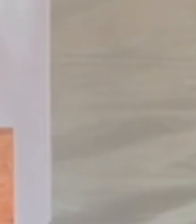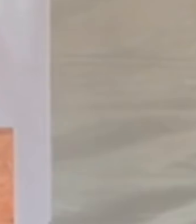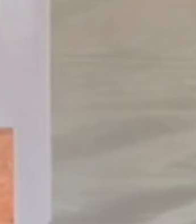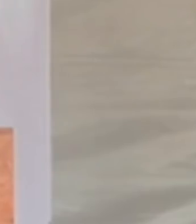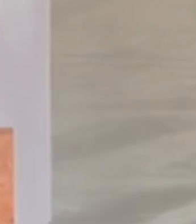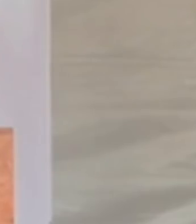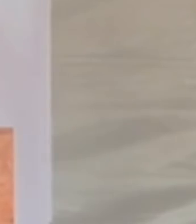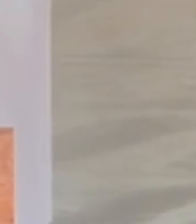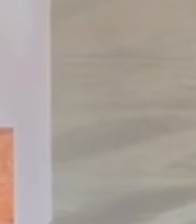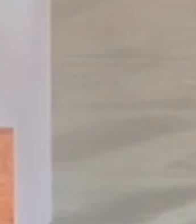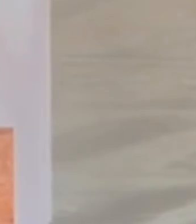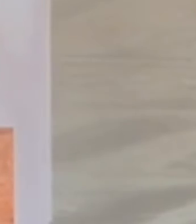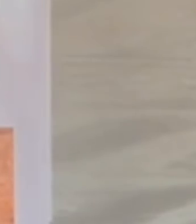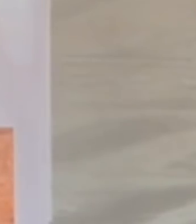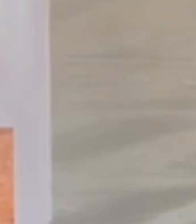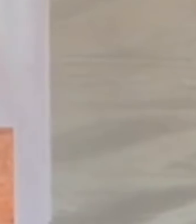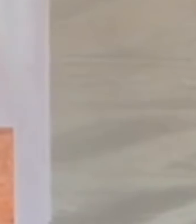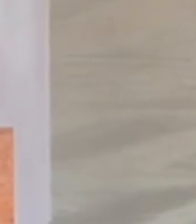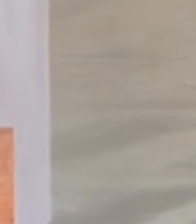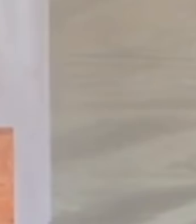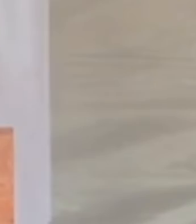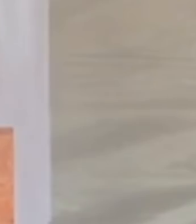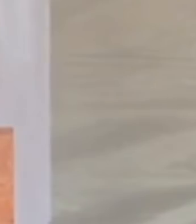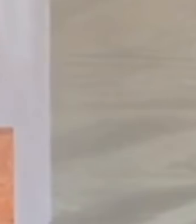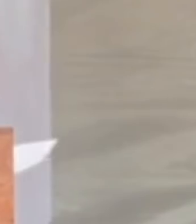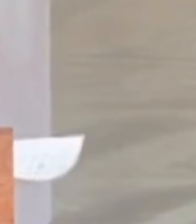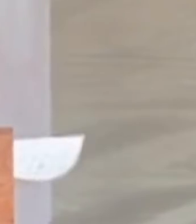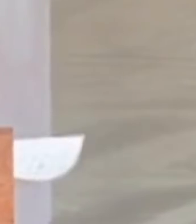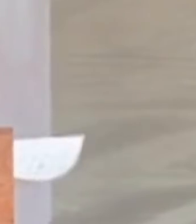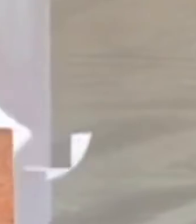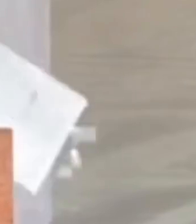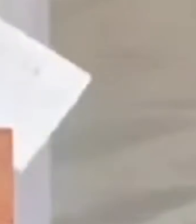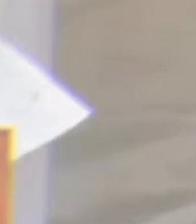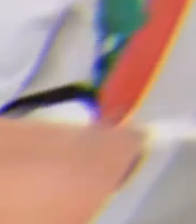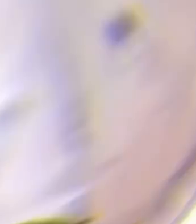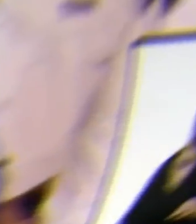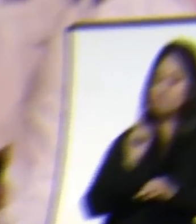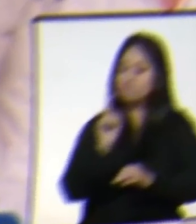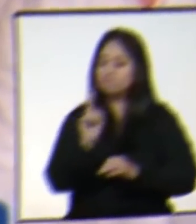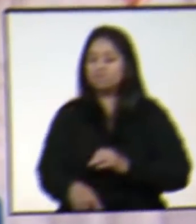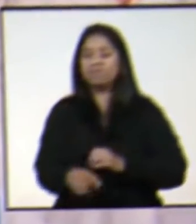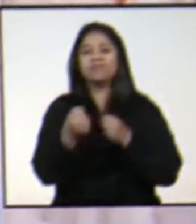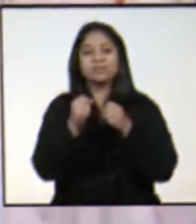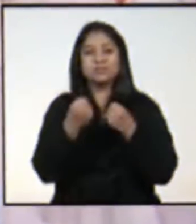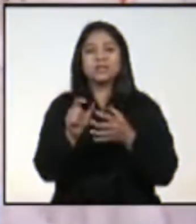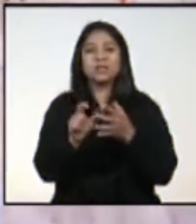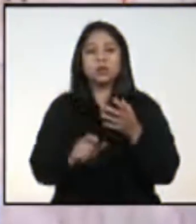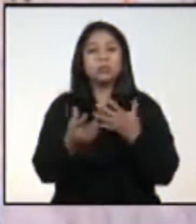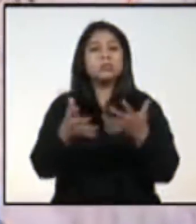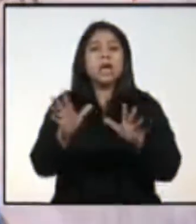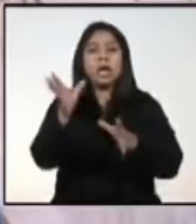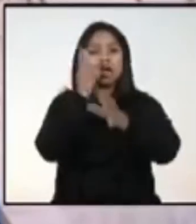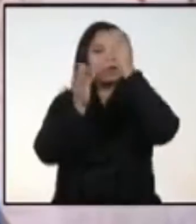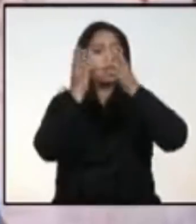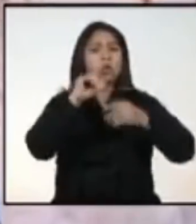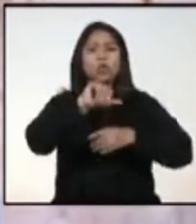diferente. Que Dios les bendiga, que Dios bendiga la democracia, pero especialmente, ¡que Dios bendiga Guatemala! Aprenden en todas partes del